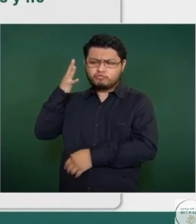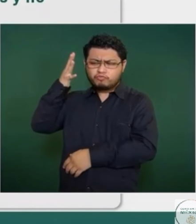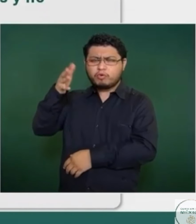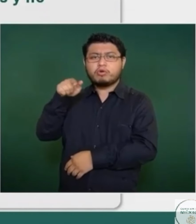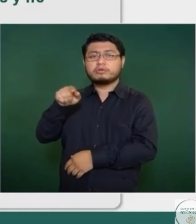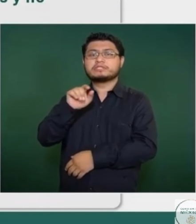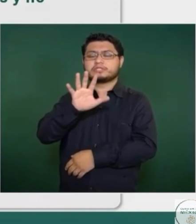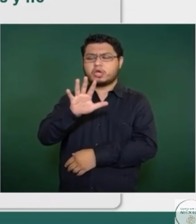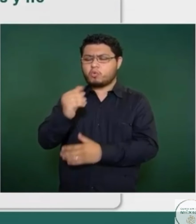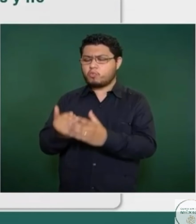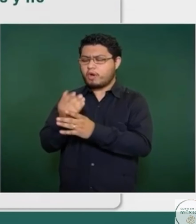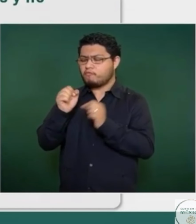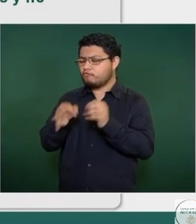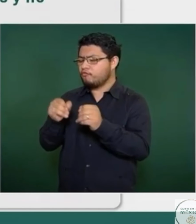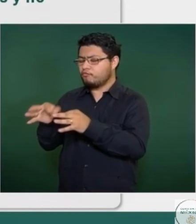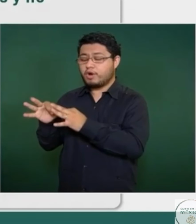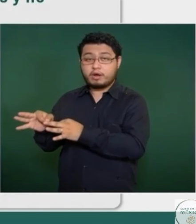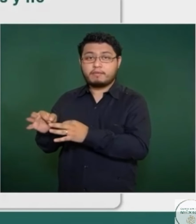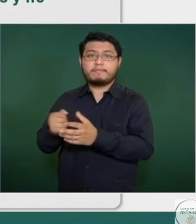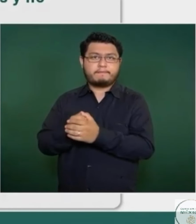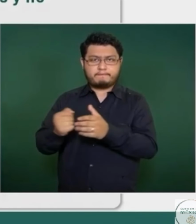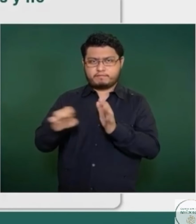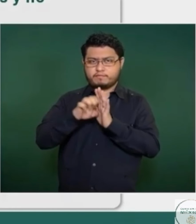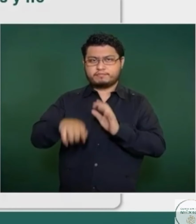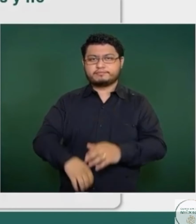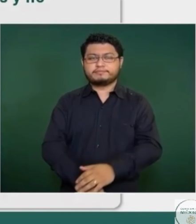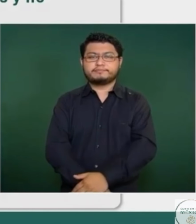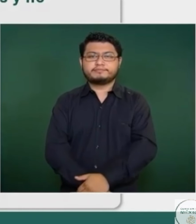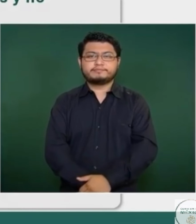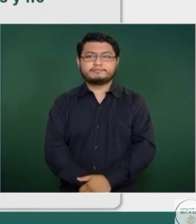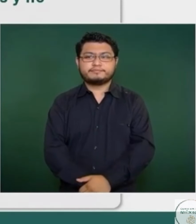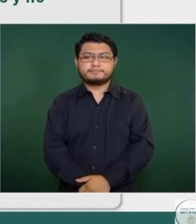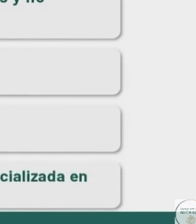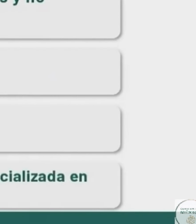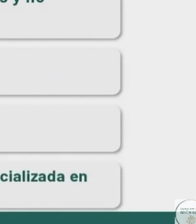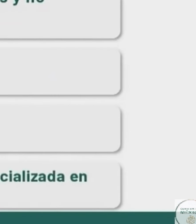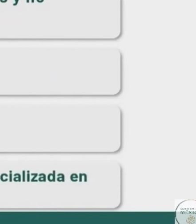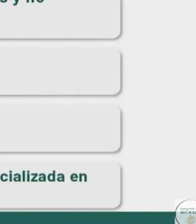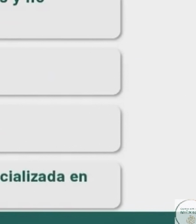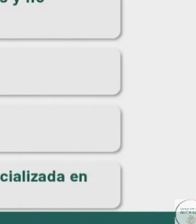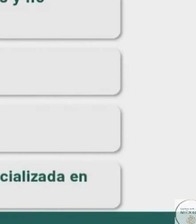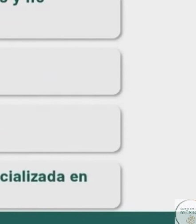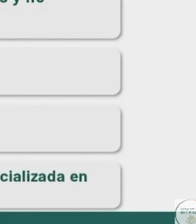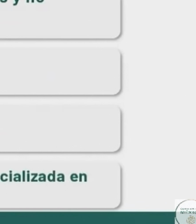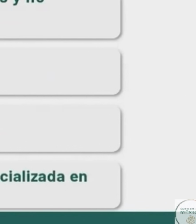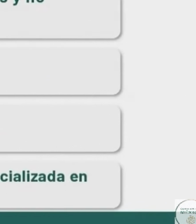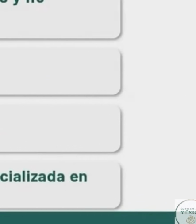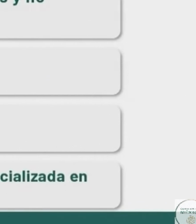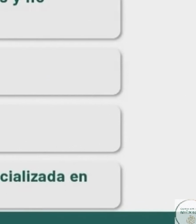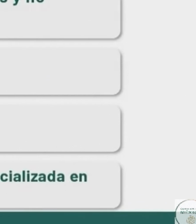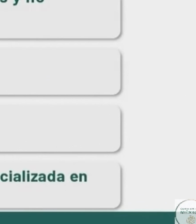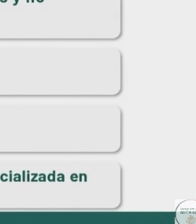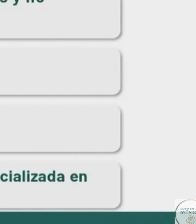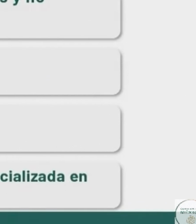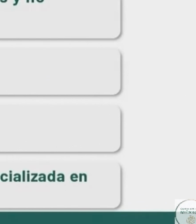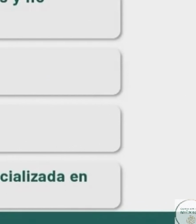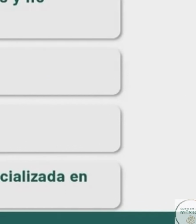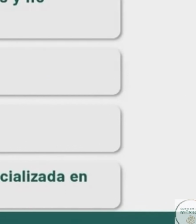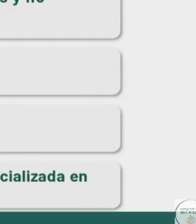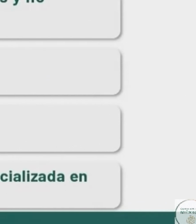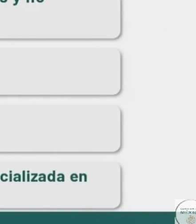especialización. La primera es la Dirección de Coordinación y Vinculación Ministerial del Centro de Justicia para Mujeres. La segunda es la